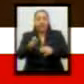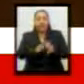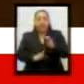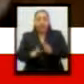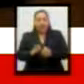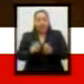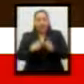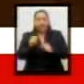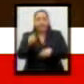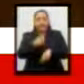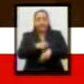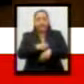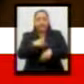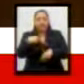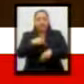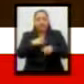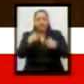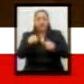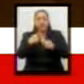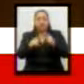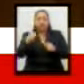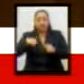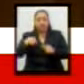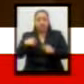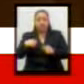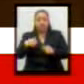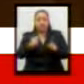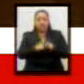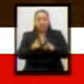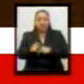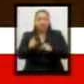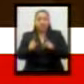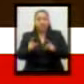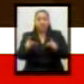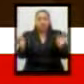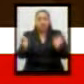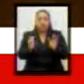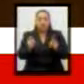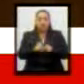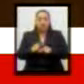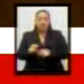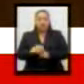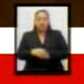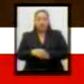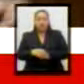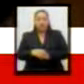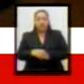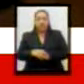pues en ese caso tenemos algunos de los municipios, también algunos son de tamaño reducido también, donde tenemos hasta